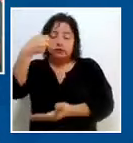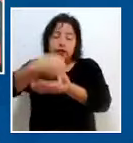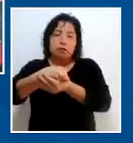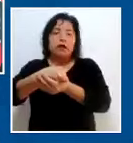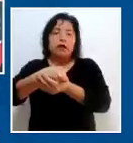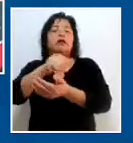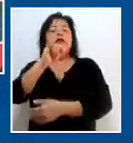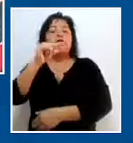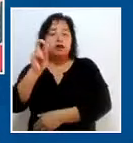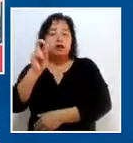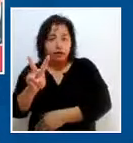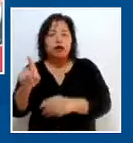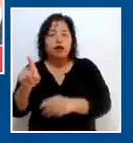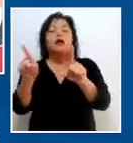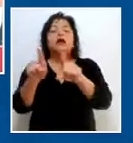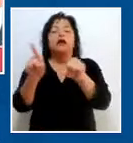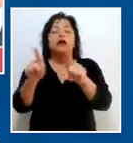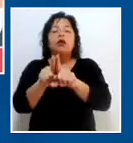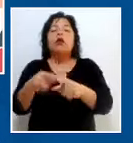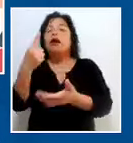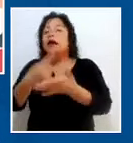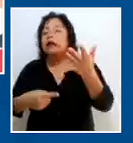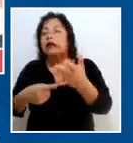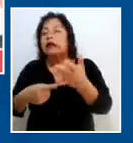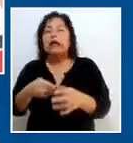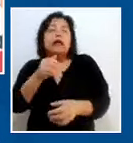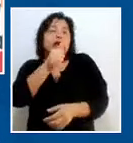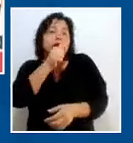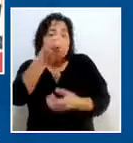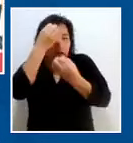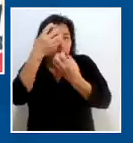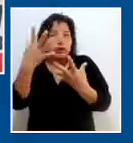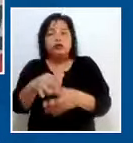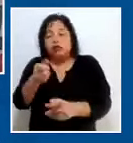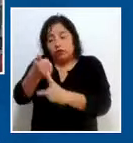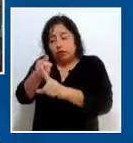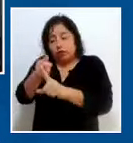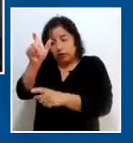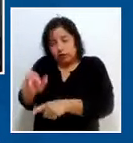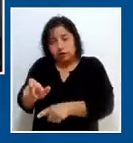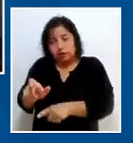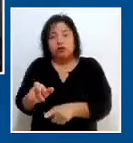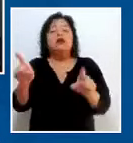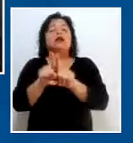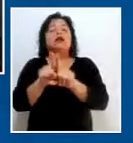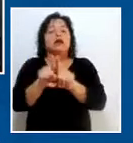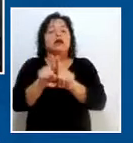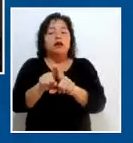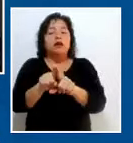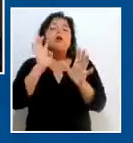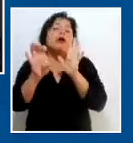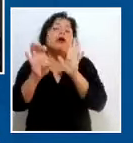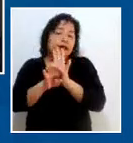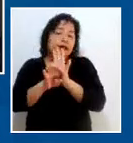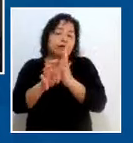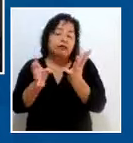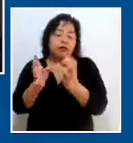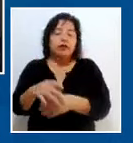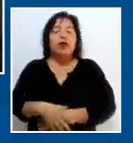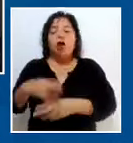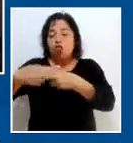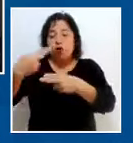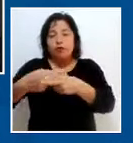lo que se considera como los datos personales, ¿no? También esos datos por ejemplo, los nombres de